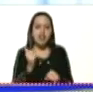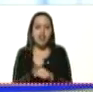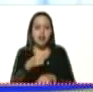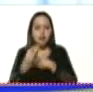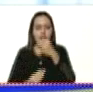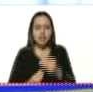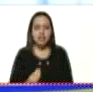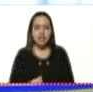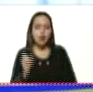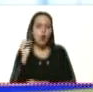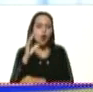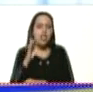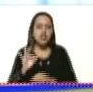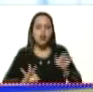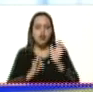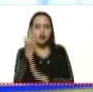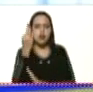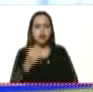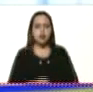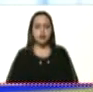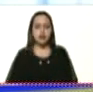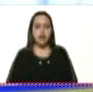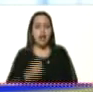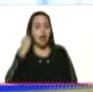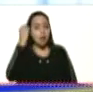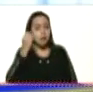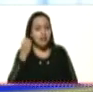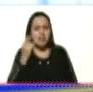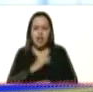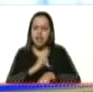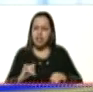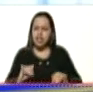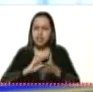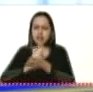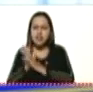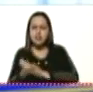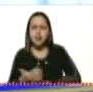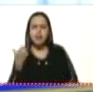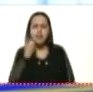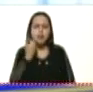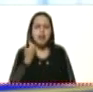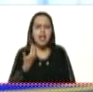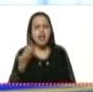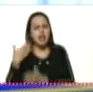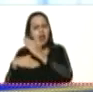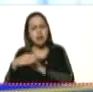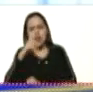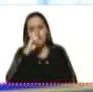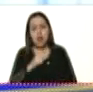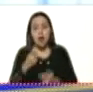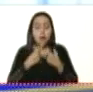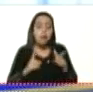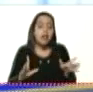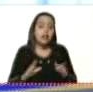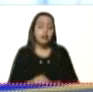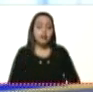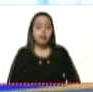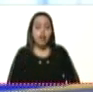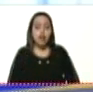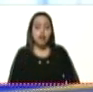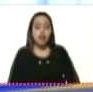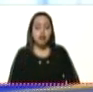Fundacional. Creía superada la enfermedad que lo golpeó a principios del año anterior, pero de pronto sus fuerzas